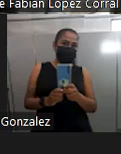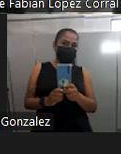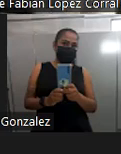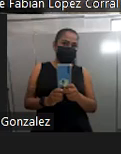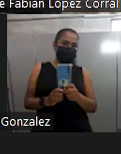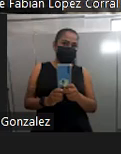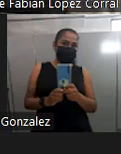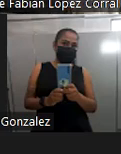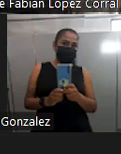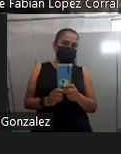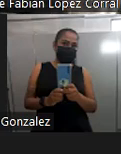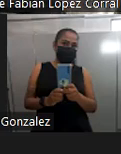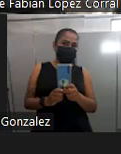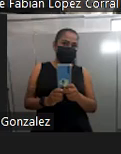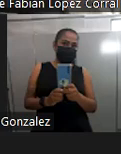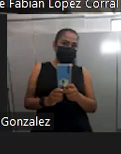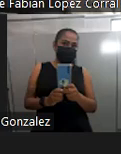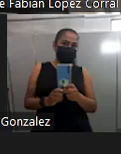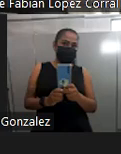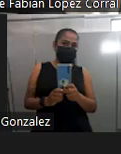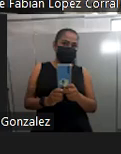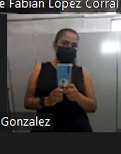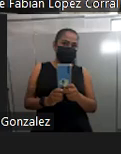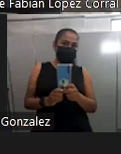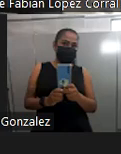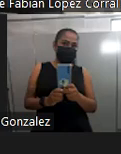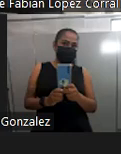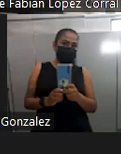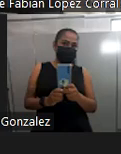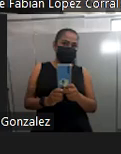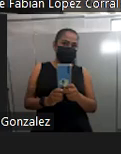con su uso vamos a tener tres tipos de